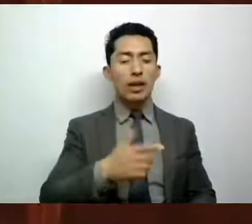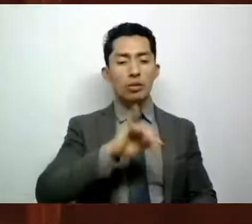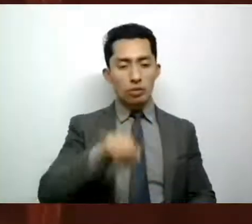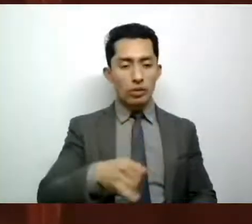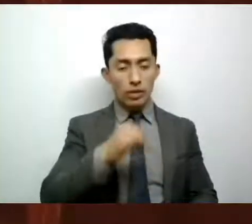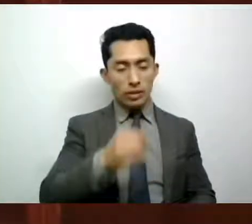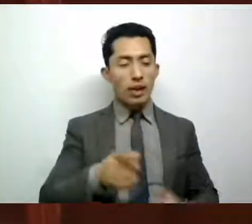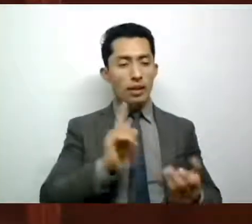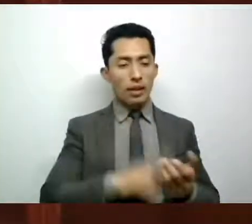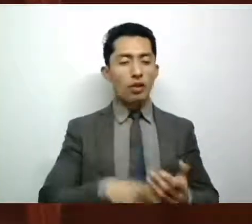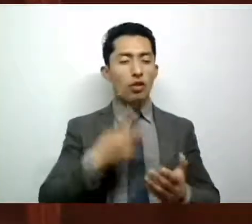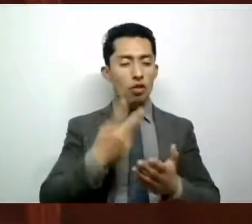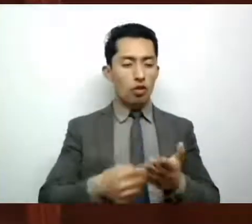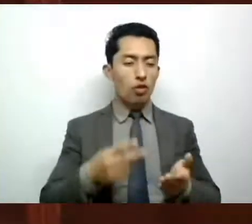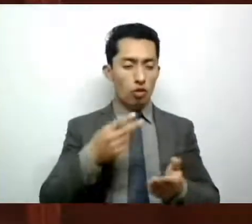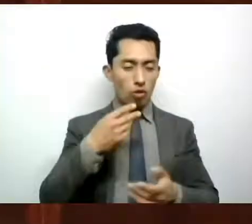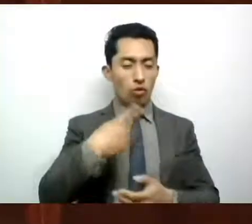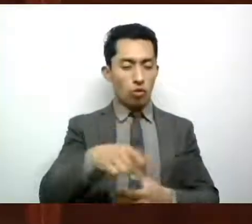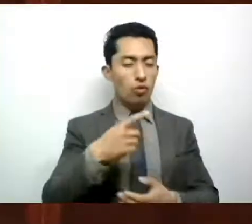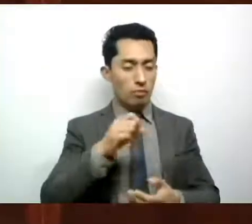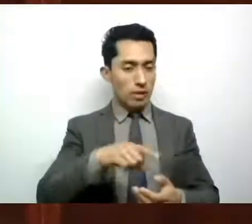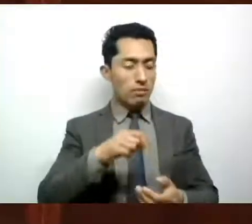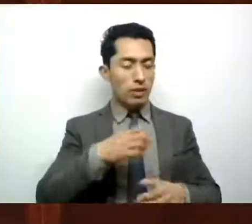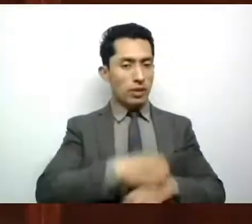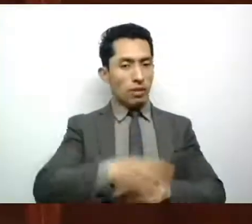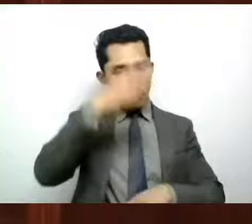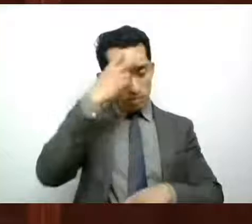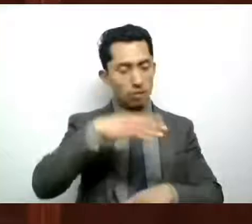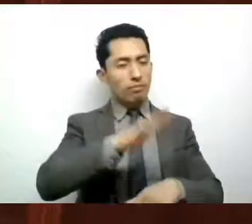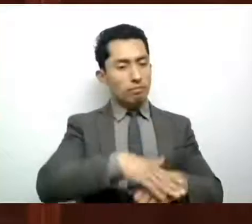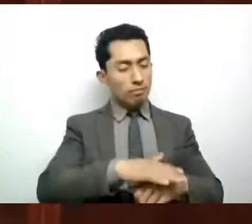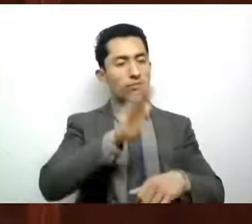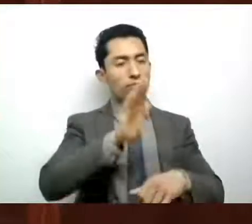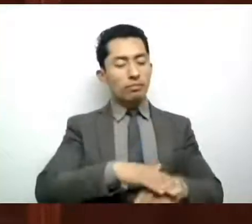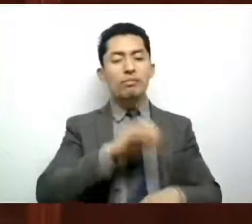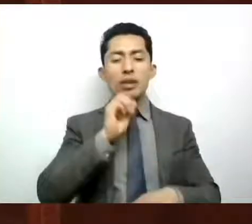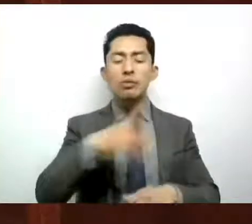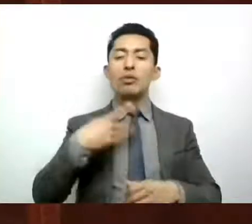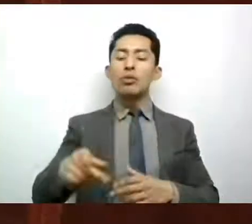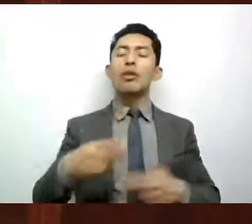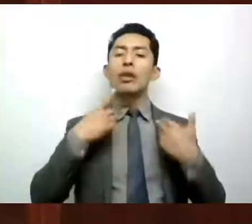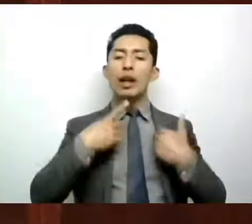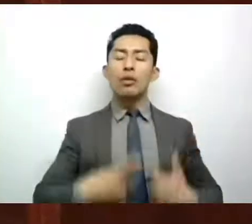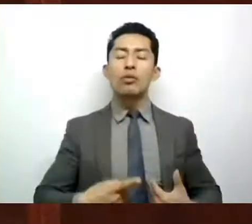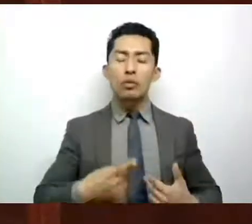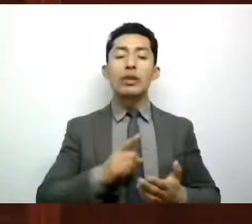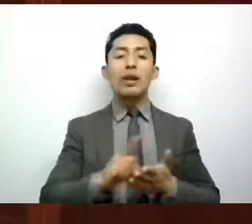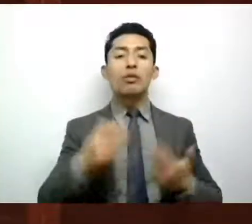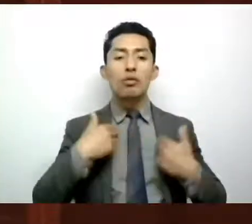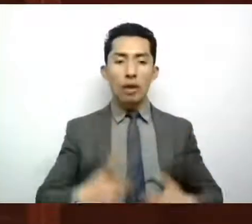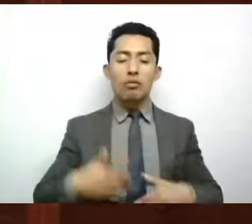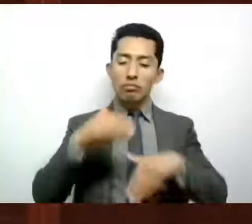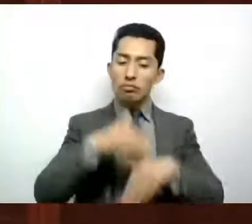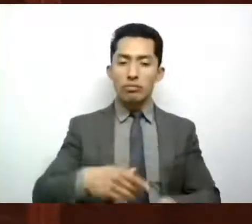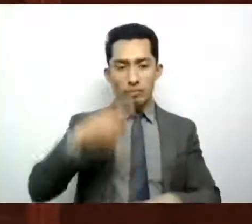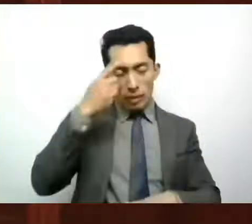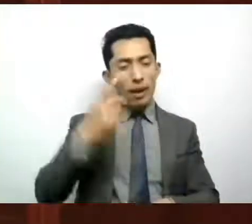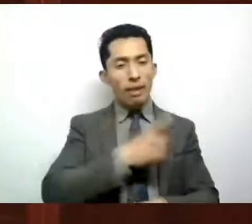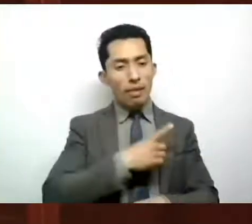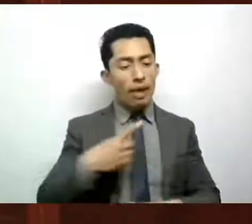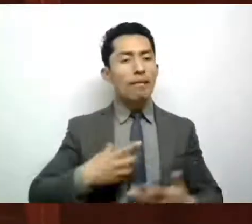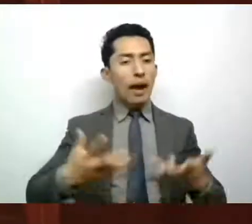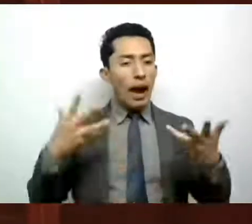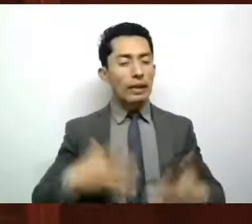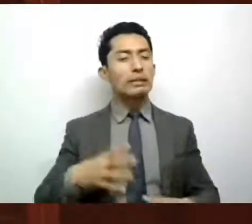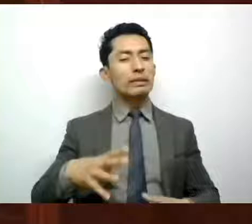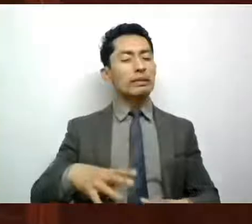de Justicia, ambas del Estado de México, y en estricto apego a los derechos humanos, para que se realicen